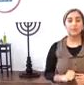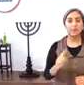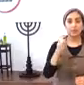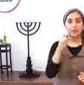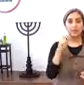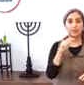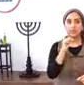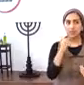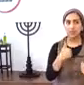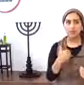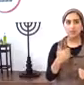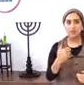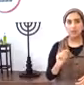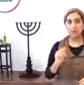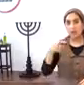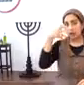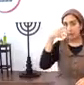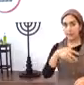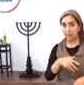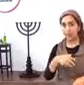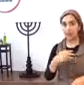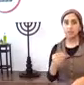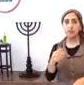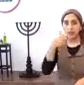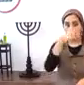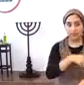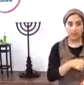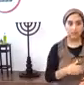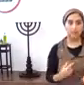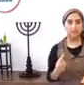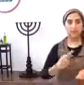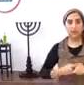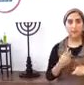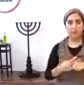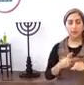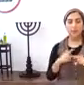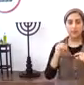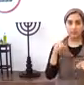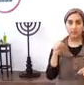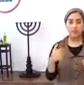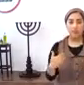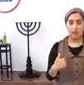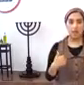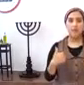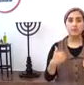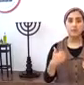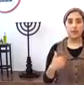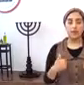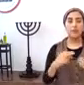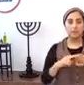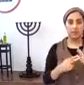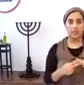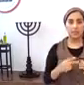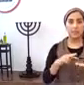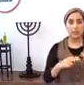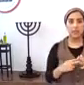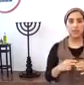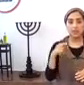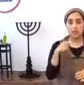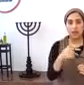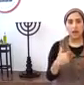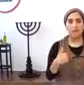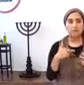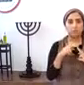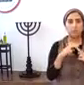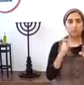Porque no tendría por qué decir fue hombre, y otra vez hombre. Pero sí, si hay una razón. Indica la doble